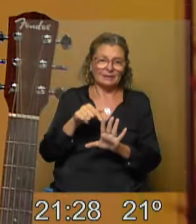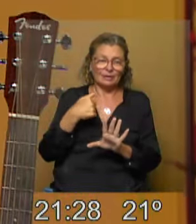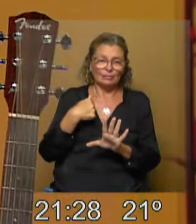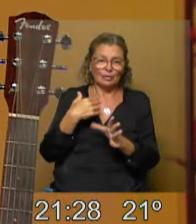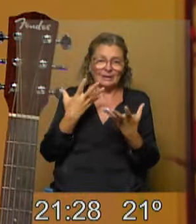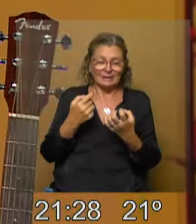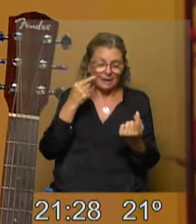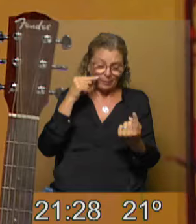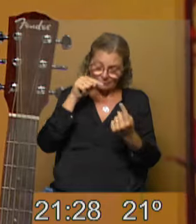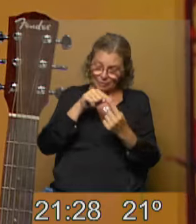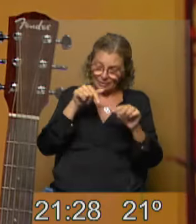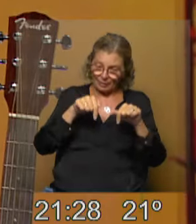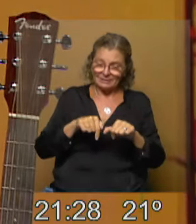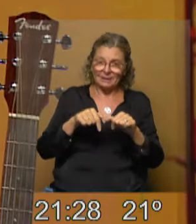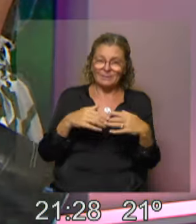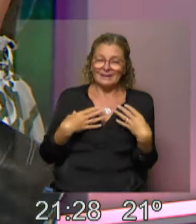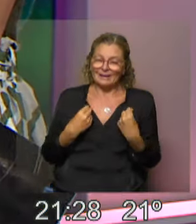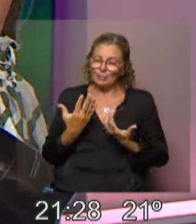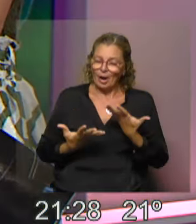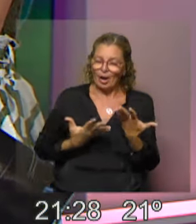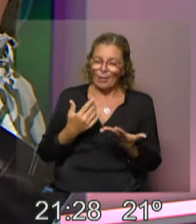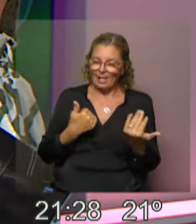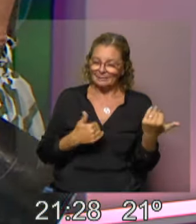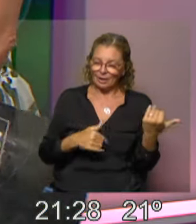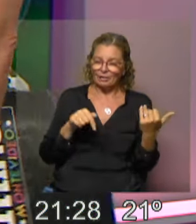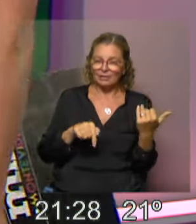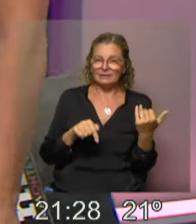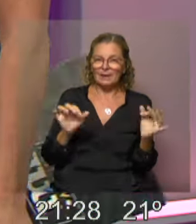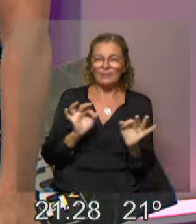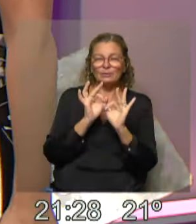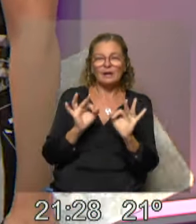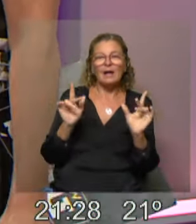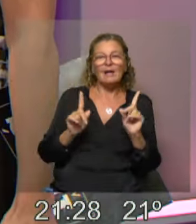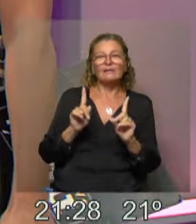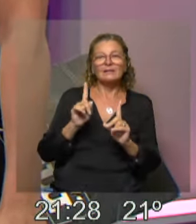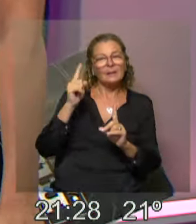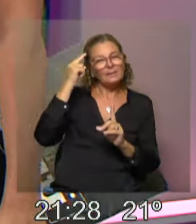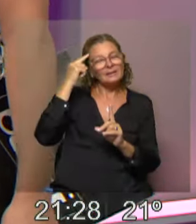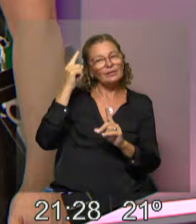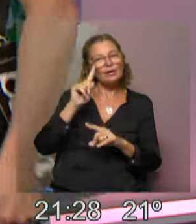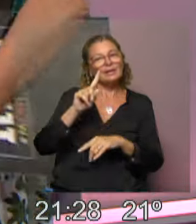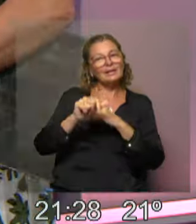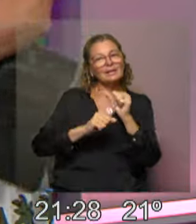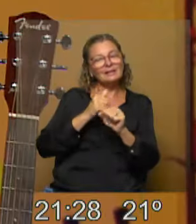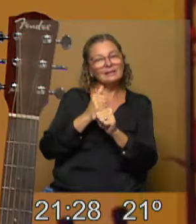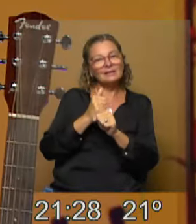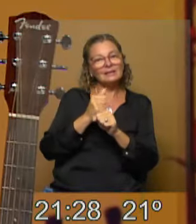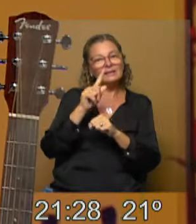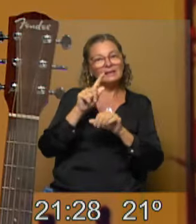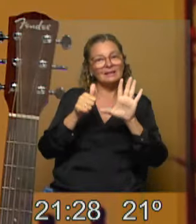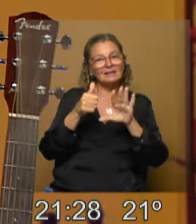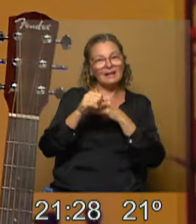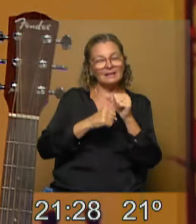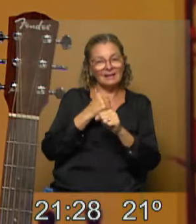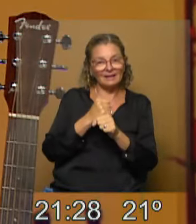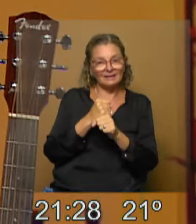quise centrar, digamos. ¿Te sentís como más cómoda tocando esto? Sí. Porque a veces, claro, uno pensando que tenés 16 años, ¿viste? Claro. Que dice, que por otro, 16